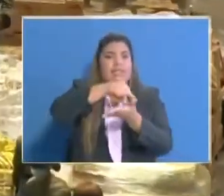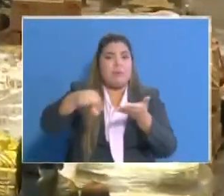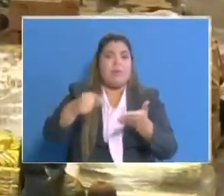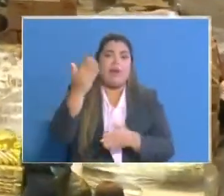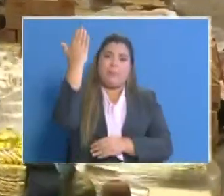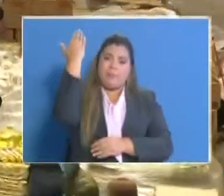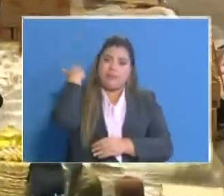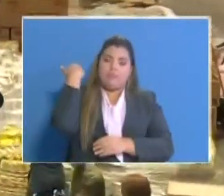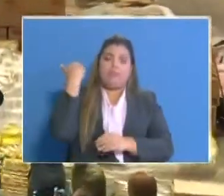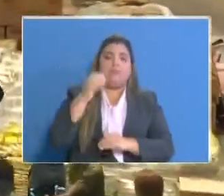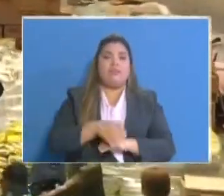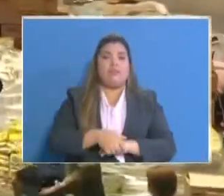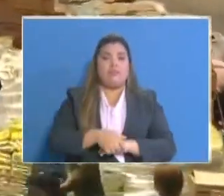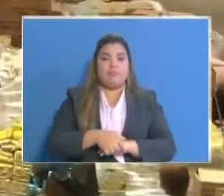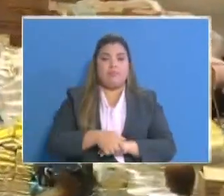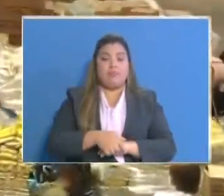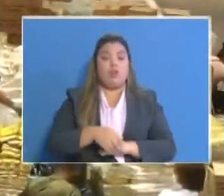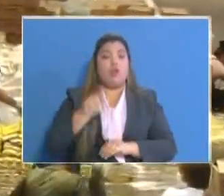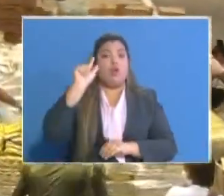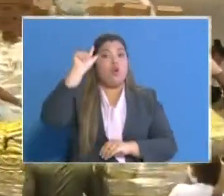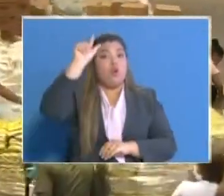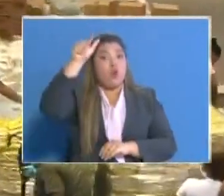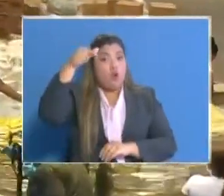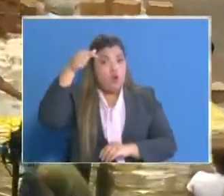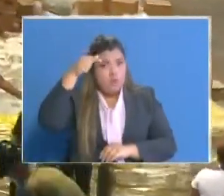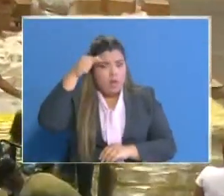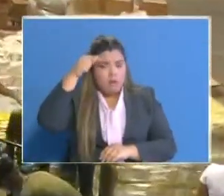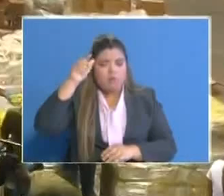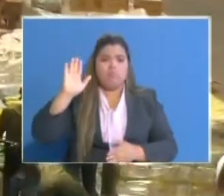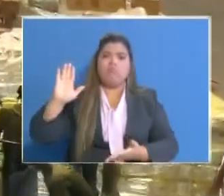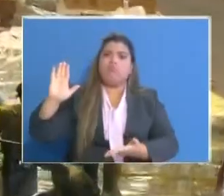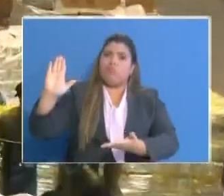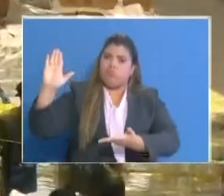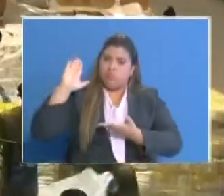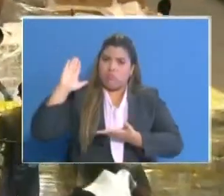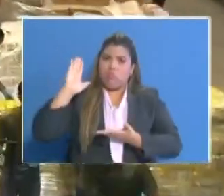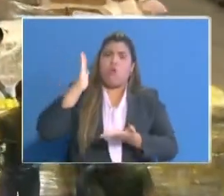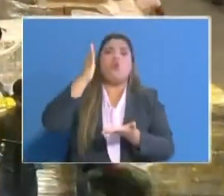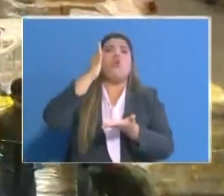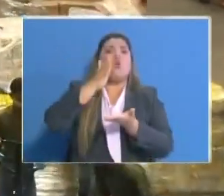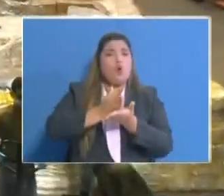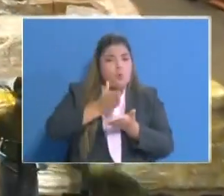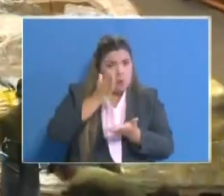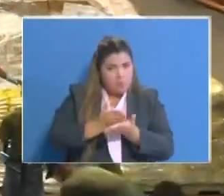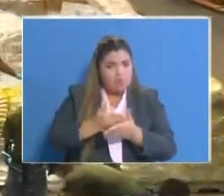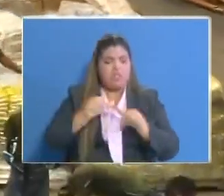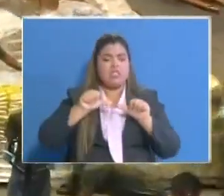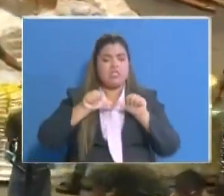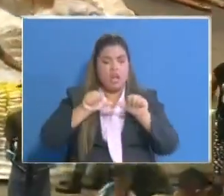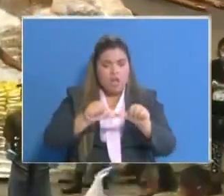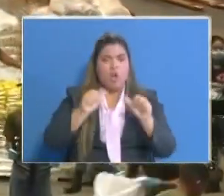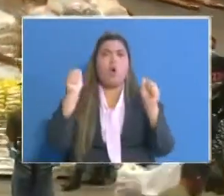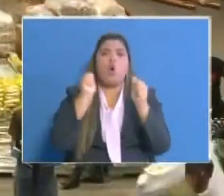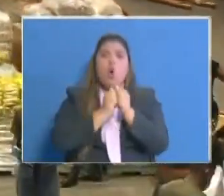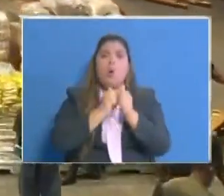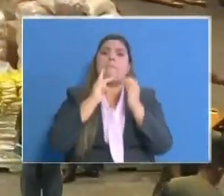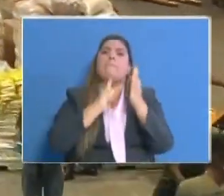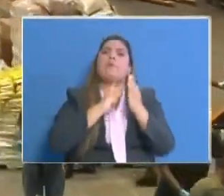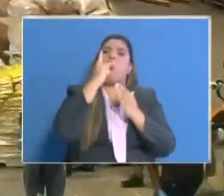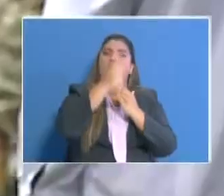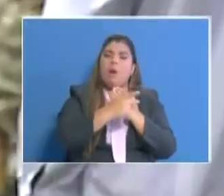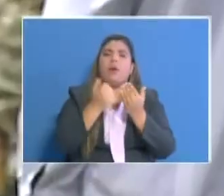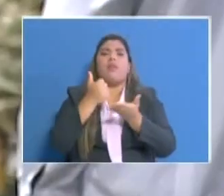el gobierno se compromete a seguir con los programas de transferencia condicionada, por